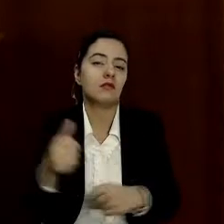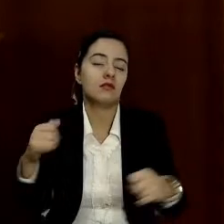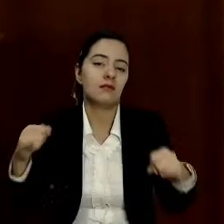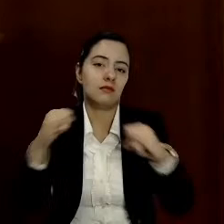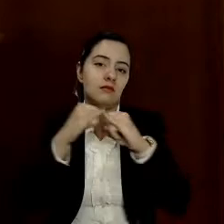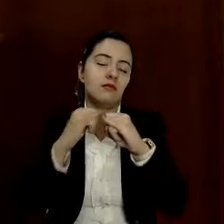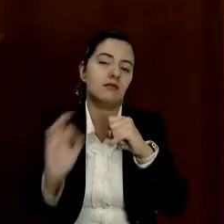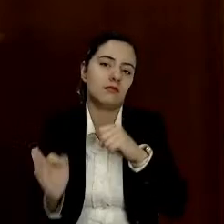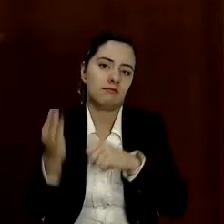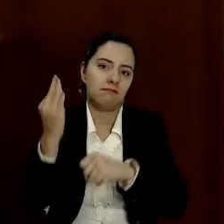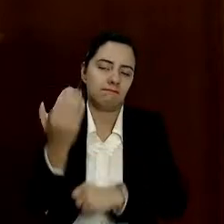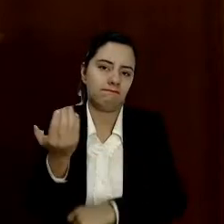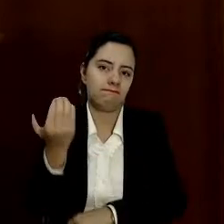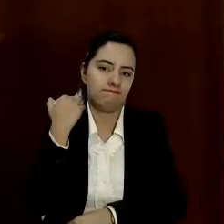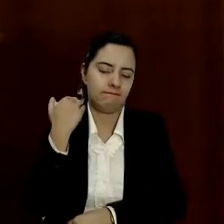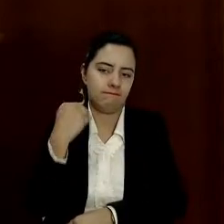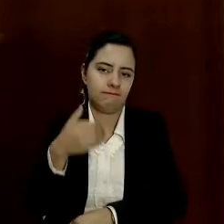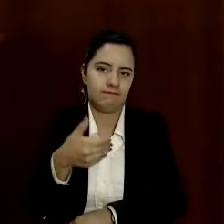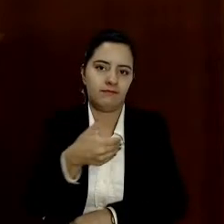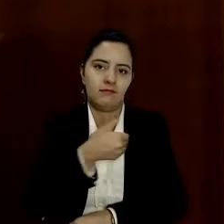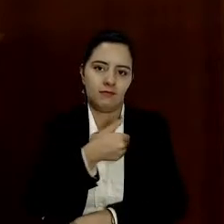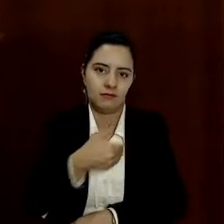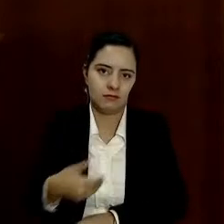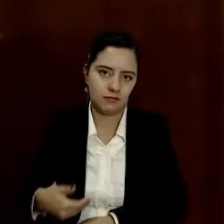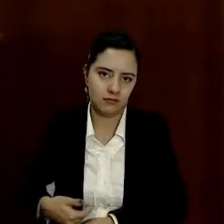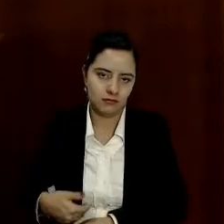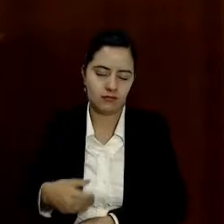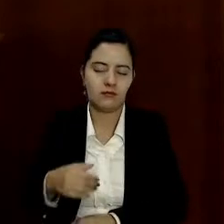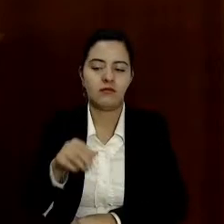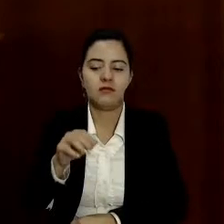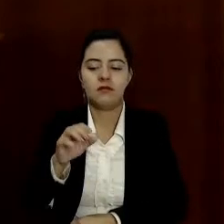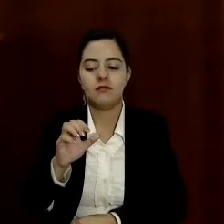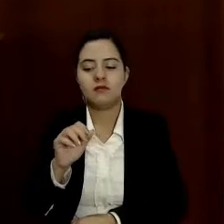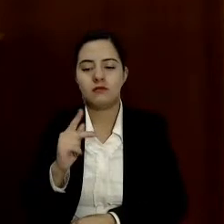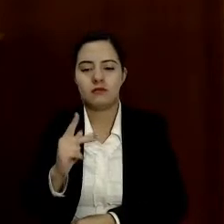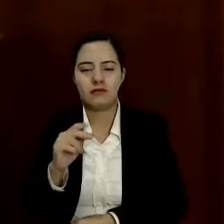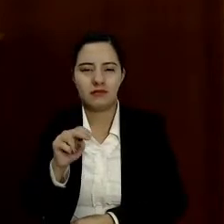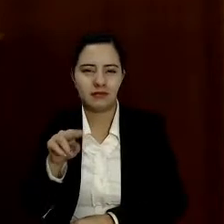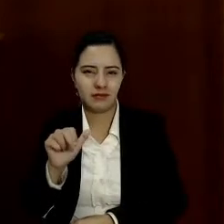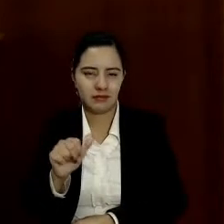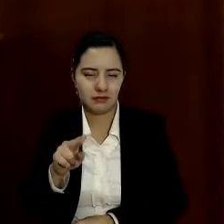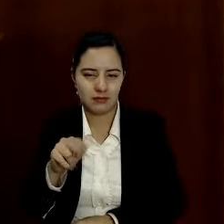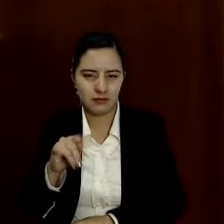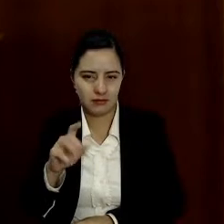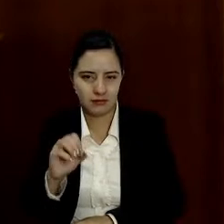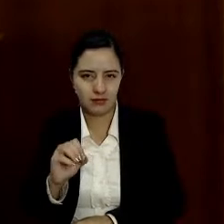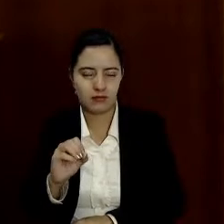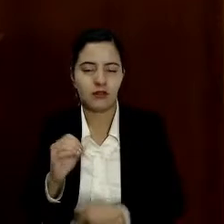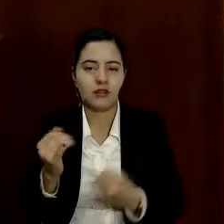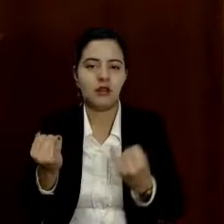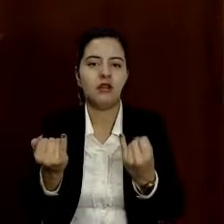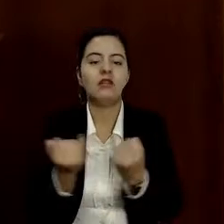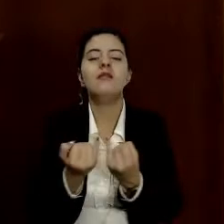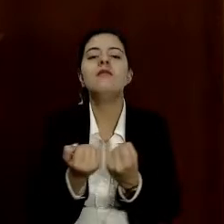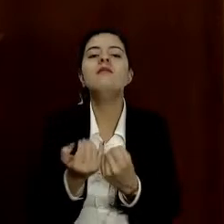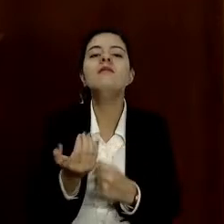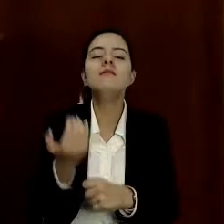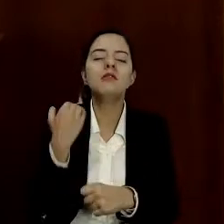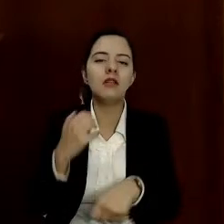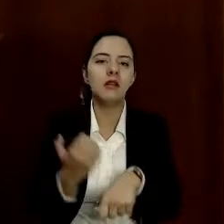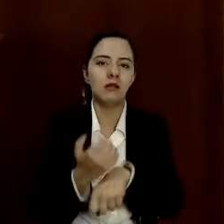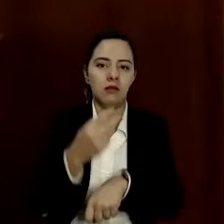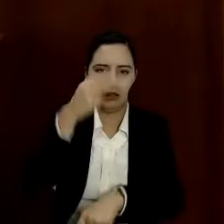Peña Nieto era el presidente de la República y Erubiel Ávila gobernador del Estado de México.